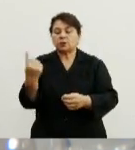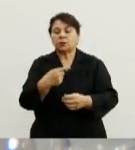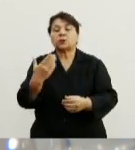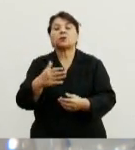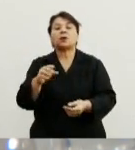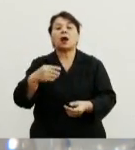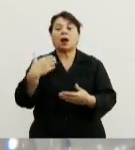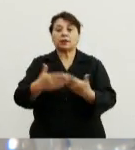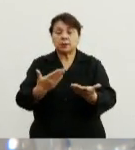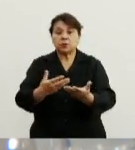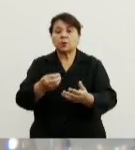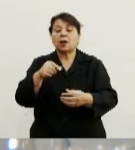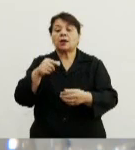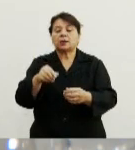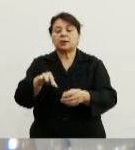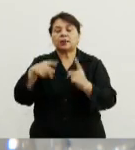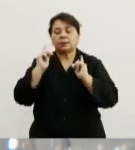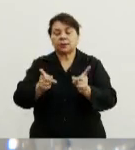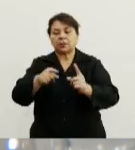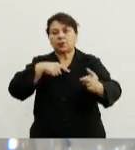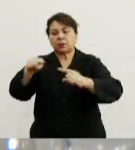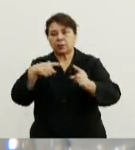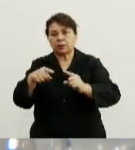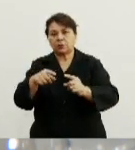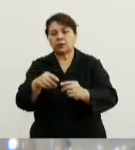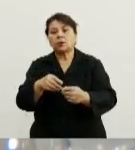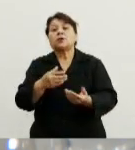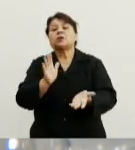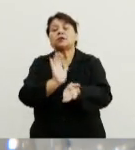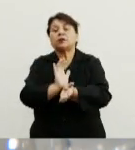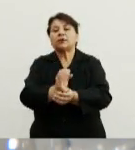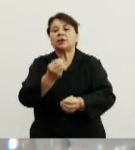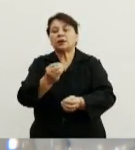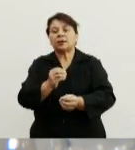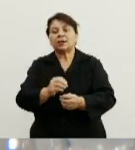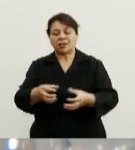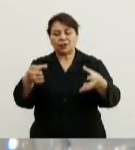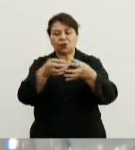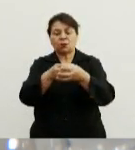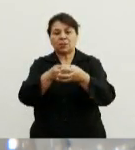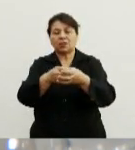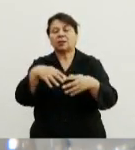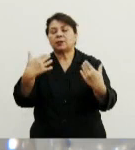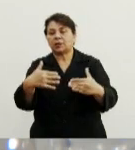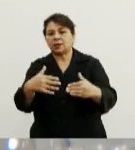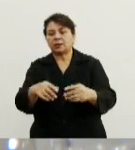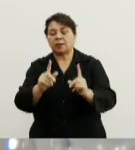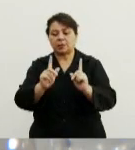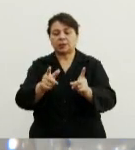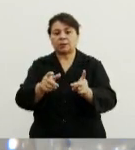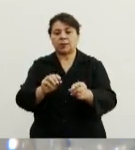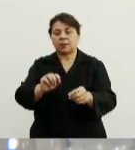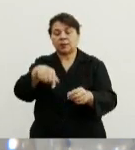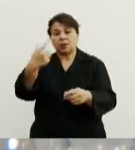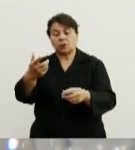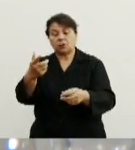coordinación de las mismas también destacar que desde la creación del comité de crisis y también desde la creación de